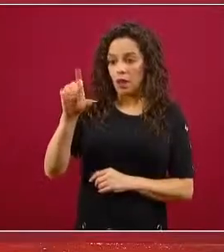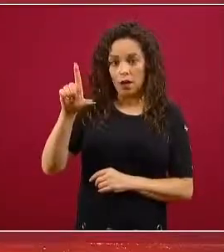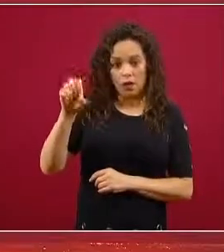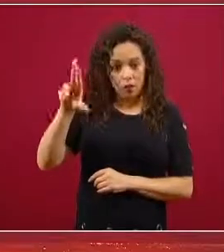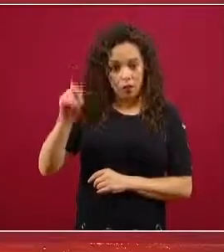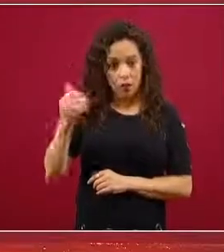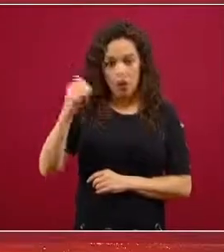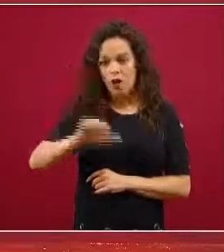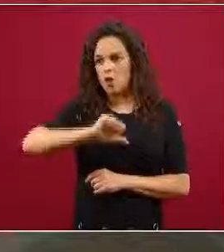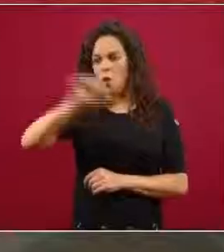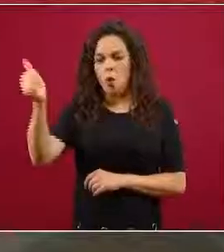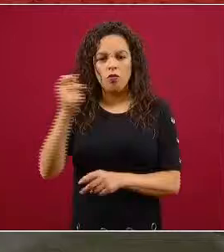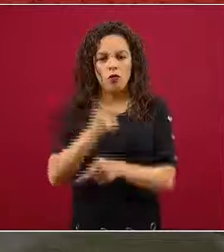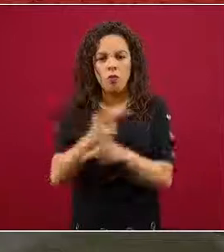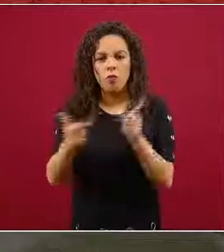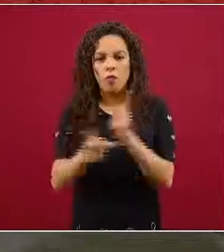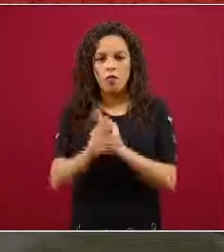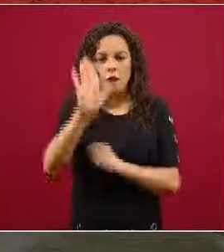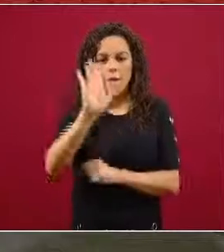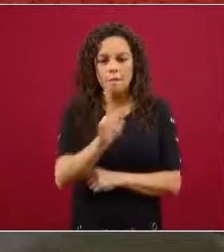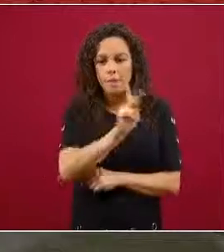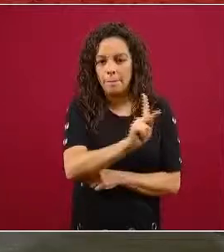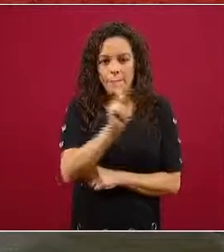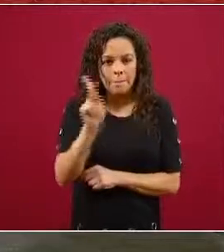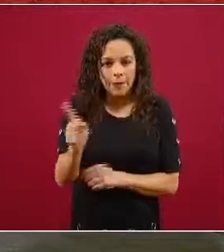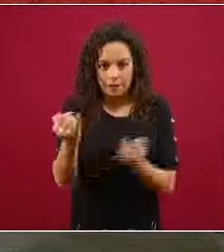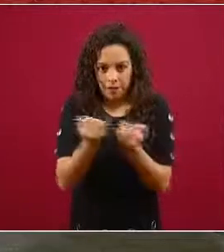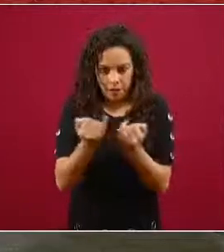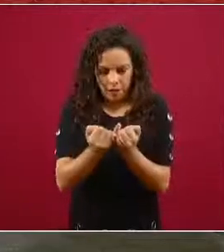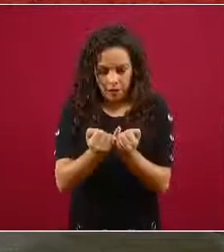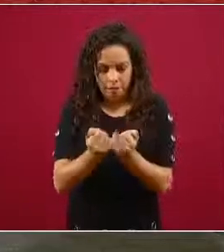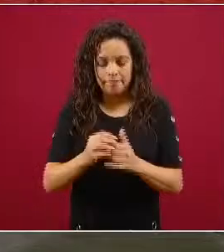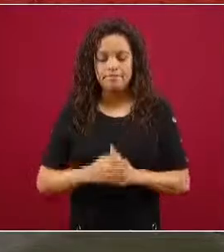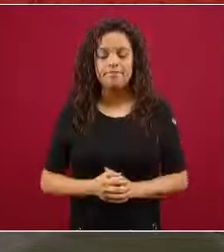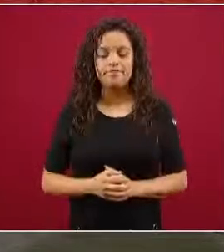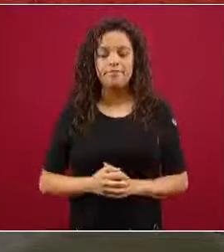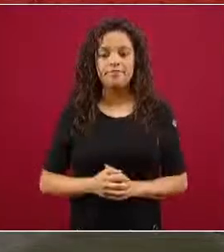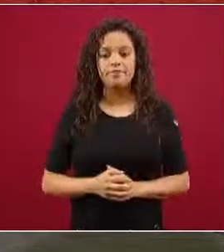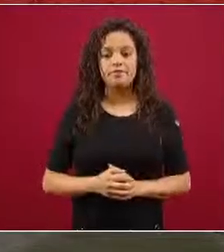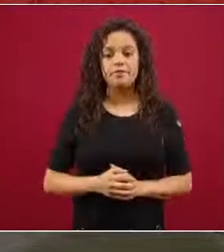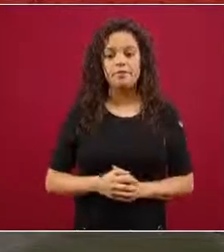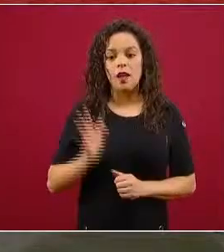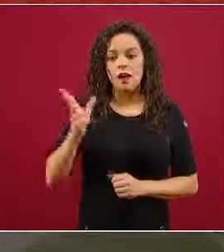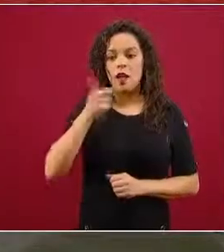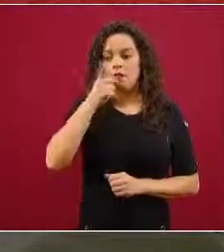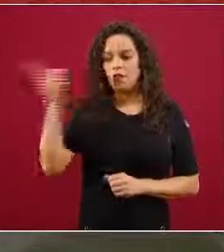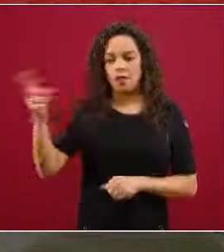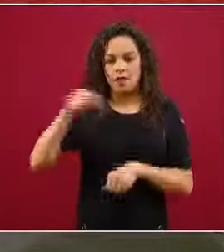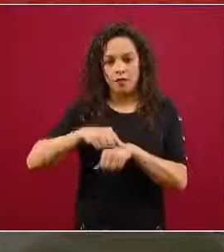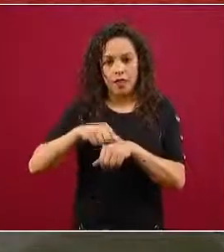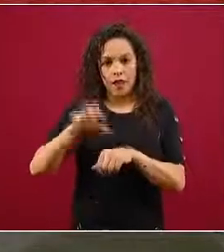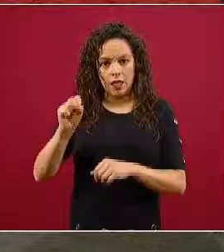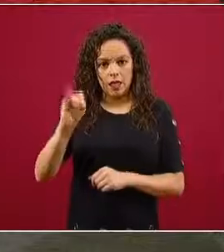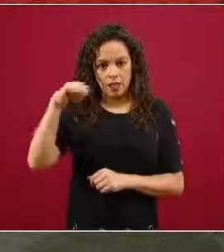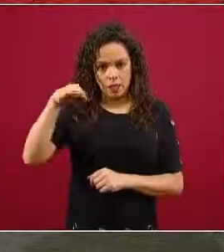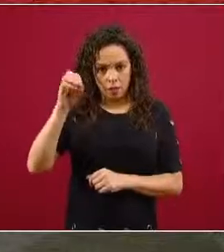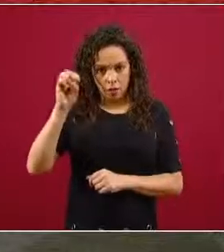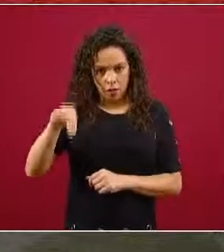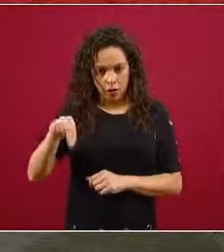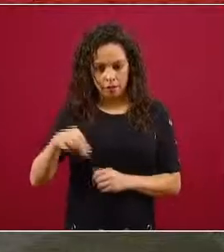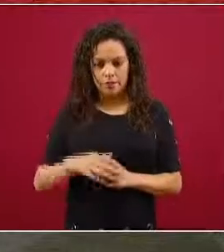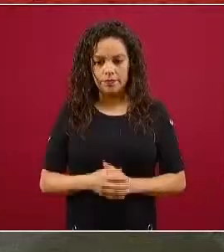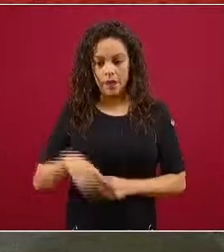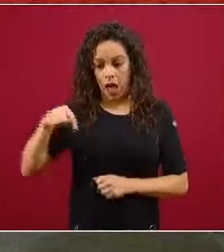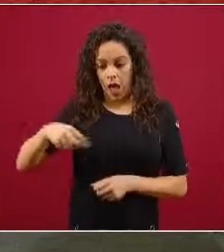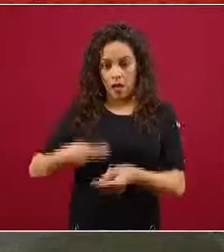otros productos semejantes, como lo dijo el doctor Simón Cava, director general de Institutos Nacionales de Salud, el día que vino aquí